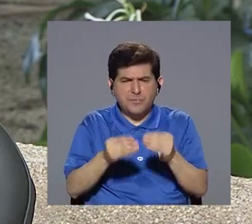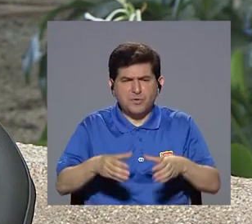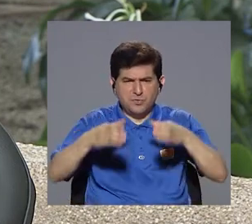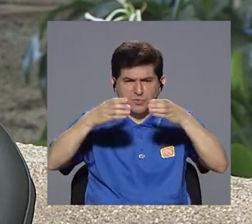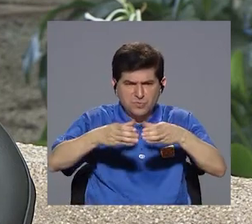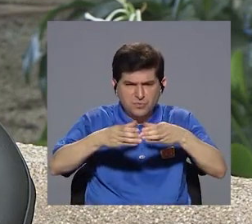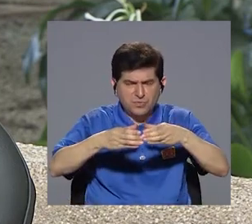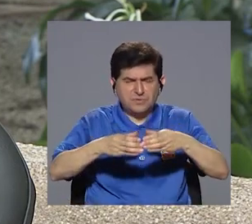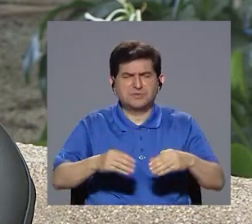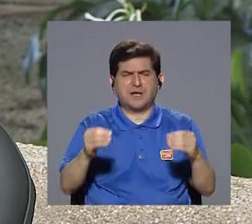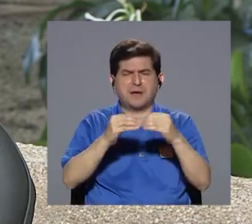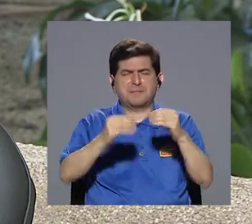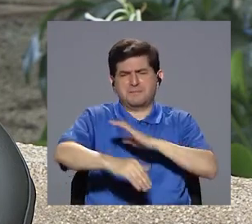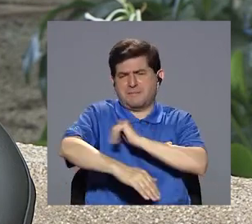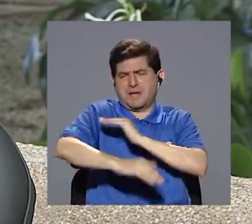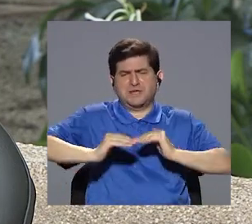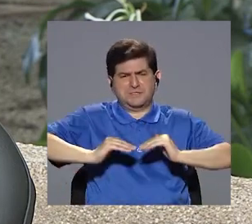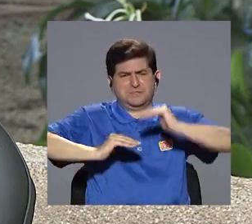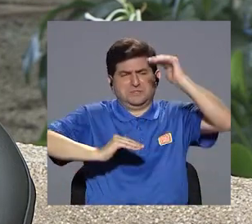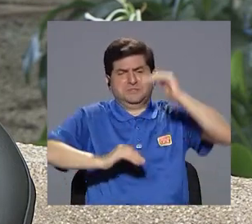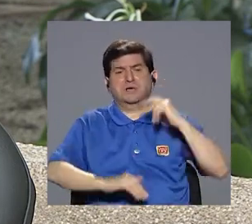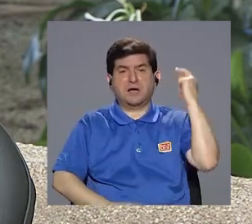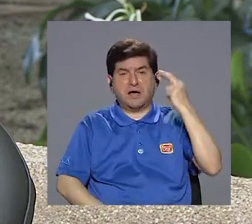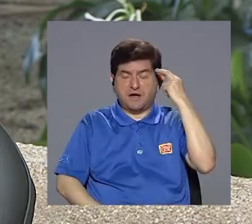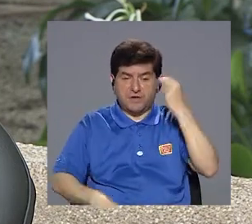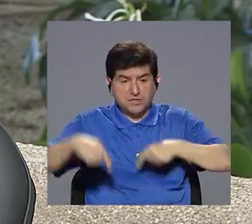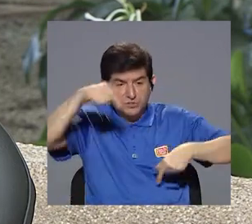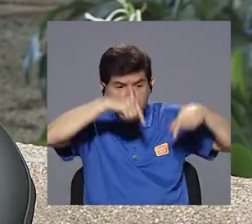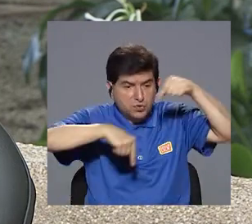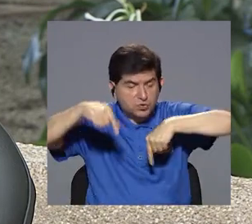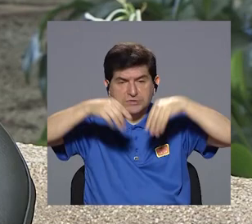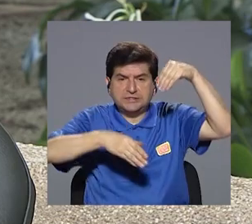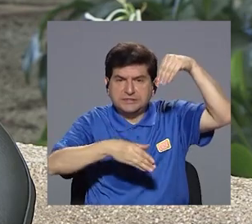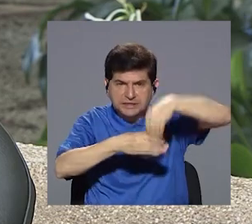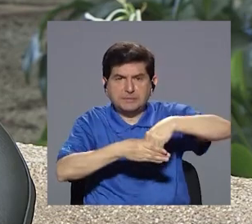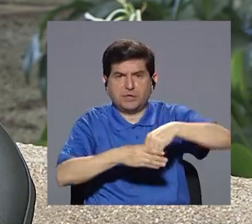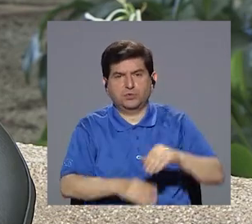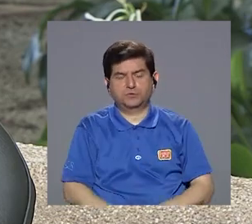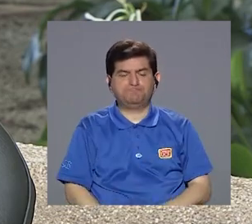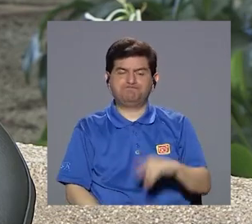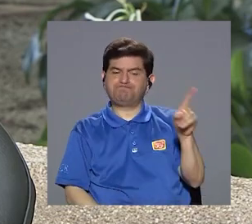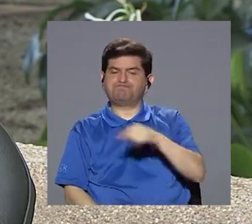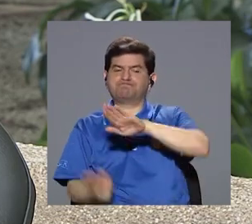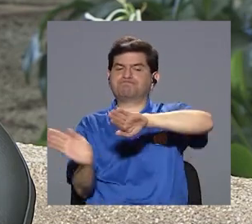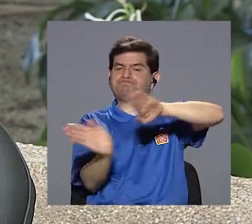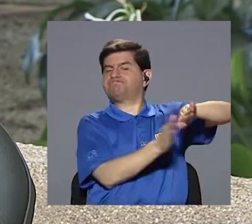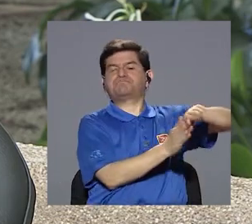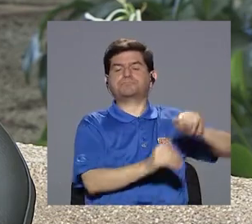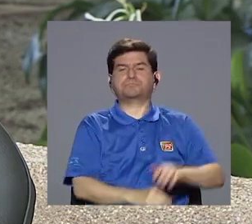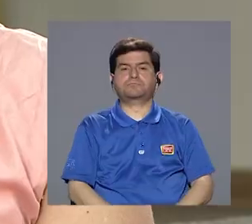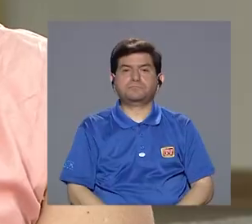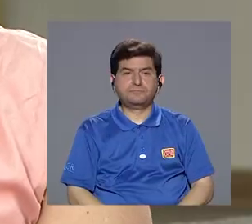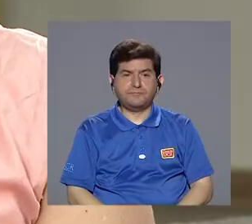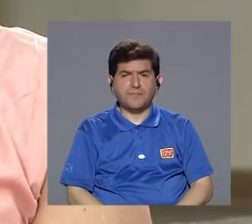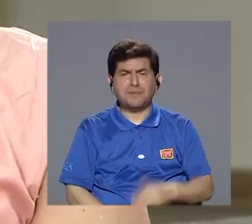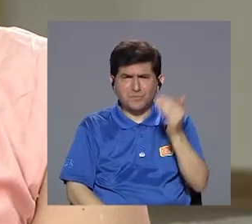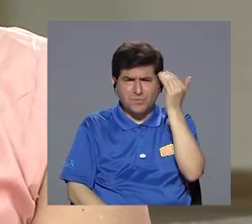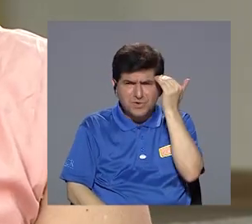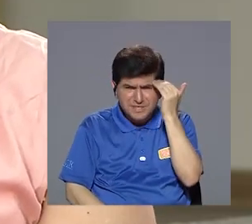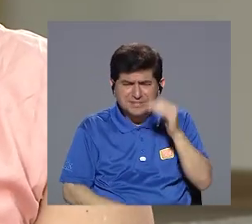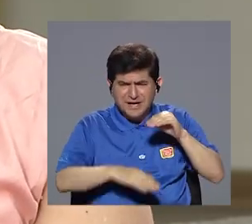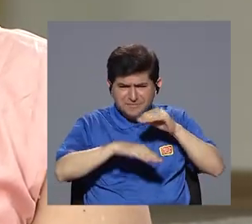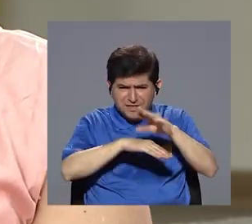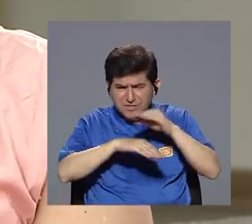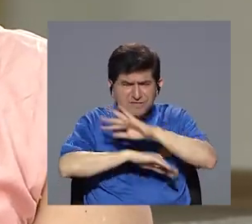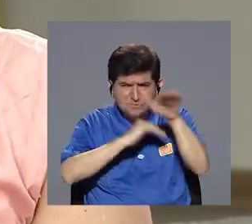va a aumentar el nivel de presión sanguínea por la cantidad de químicos que tiene, entonces se eliminan. Porque se ¿Ya? aprenden todas las